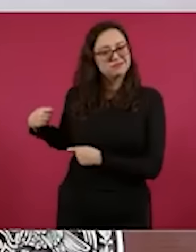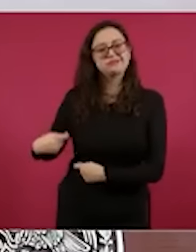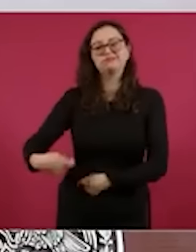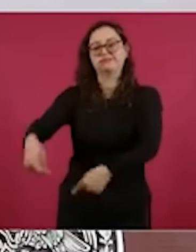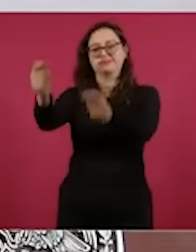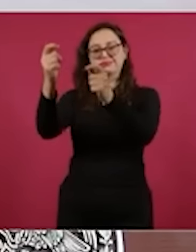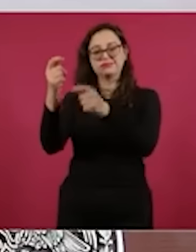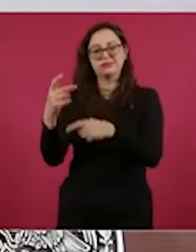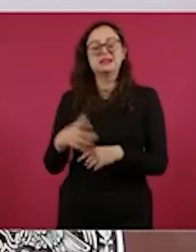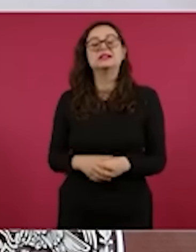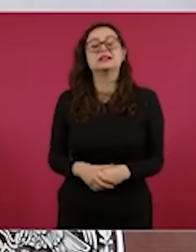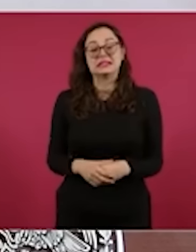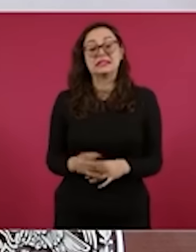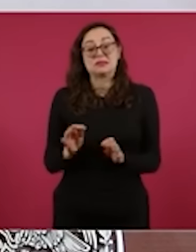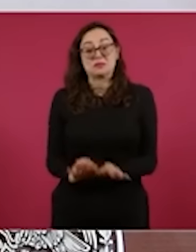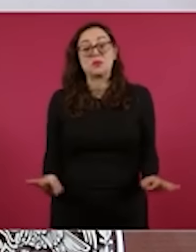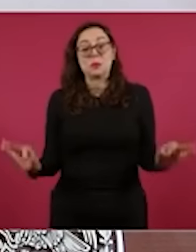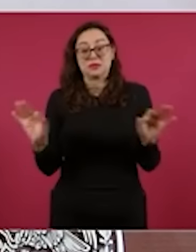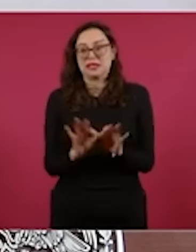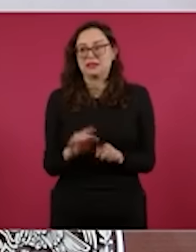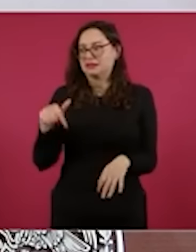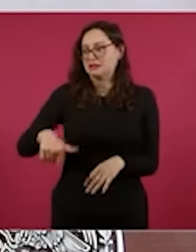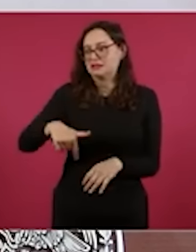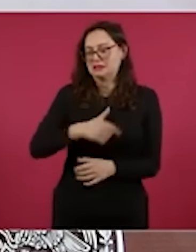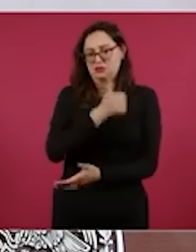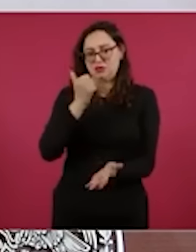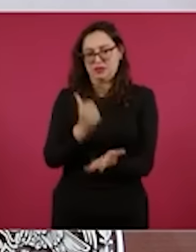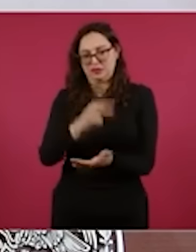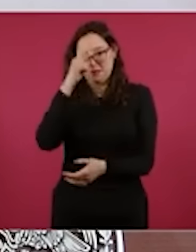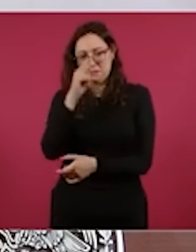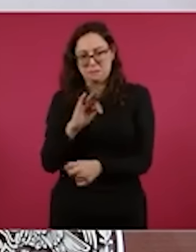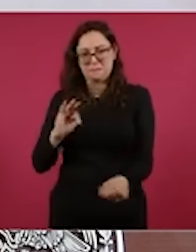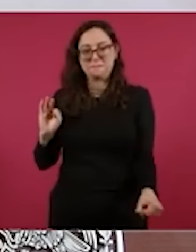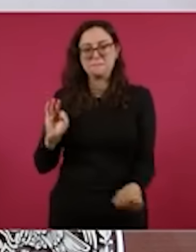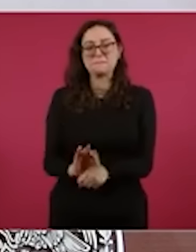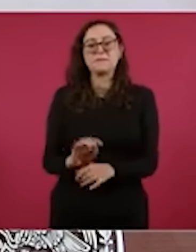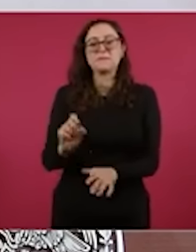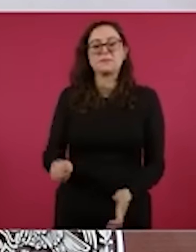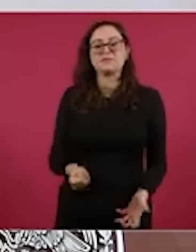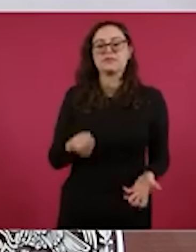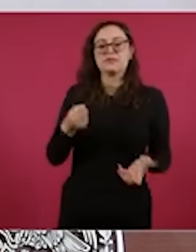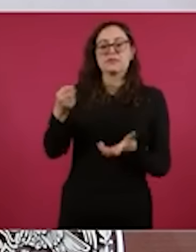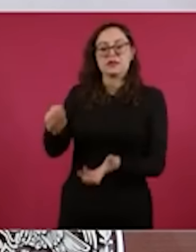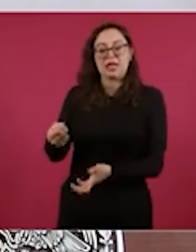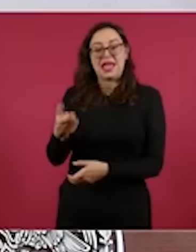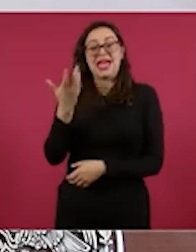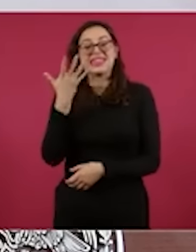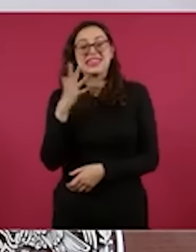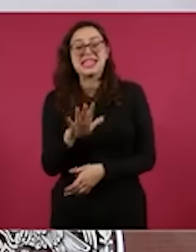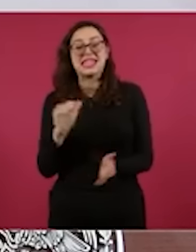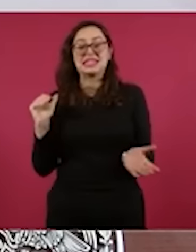impacto muy importante en nuestra Ciudad de México. Implica una inversión de más de